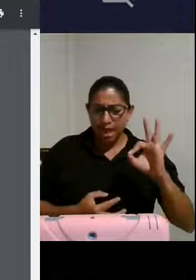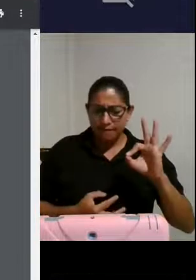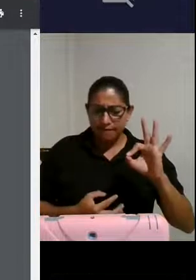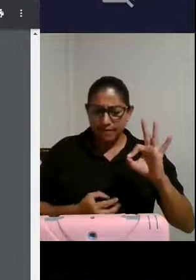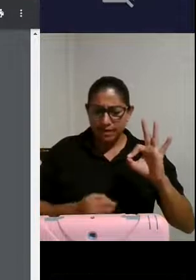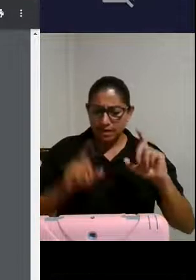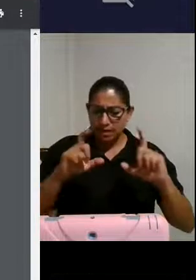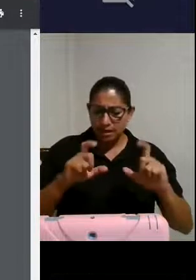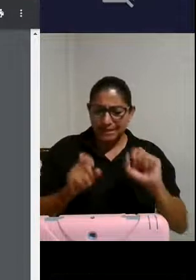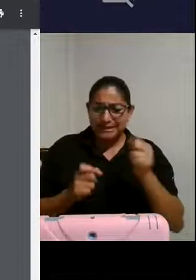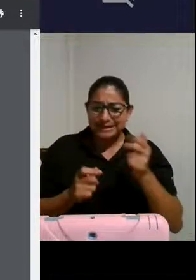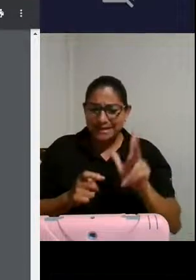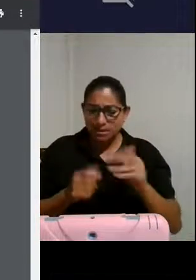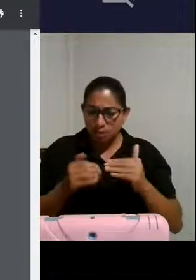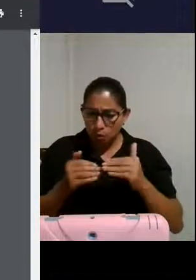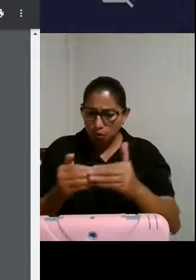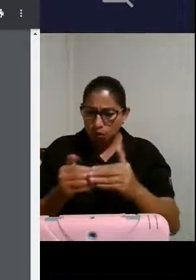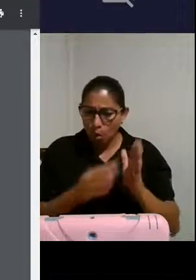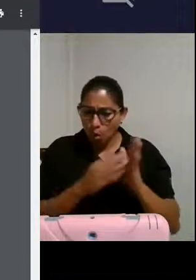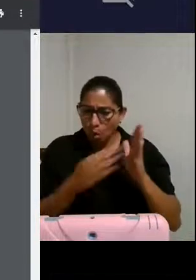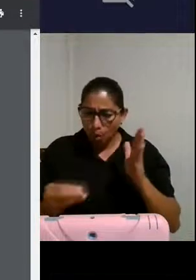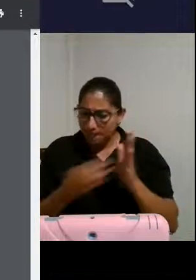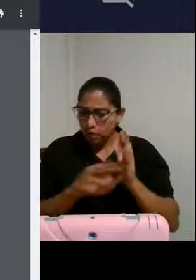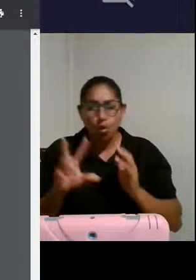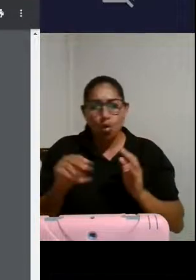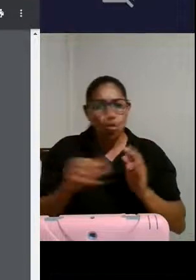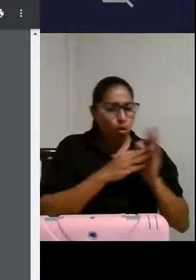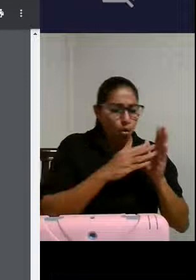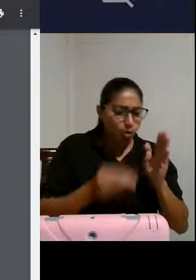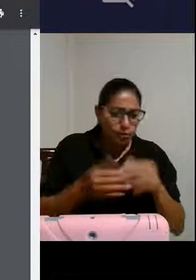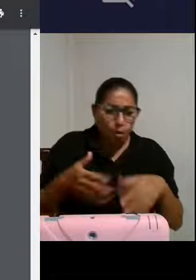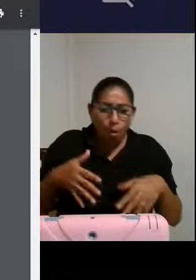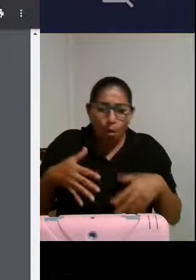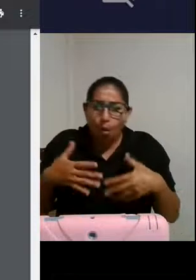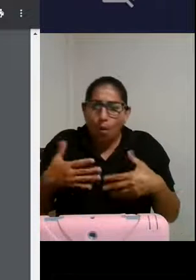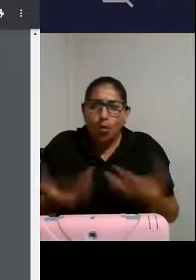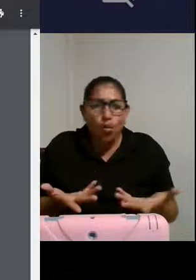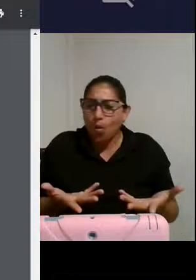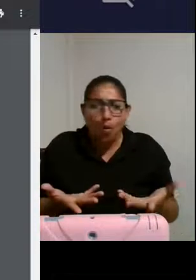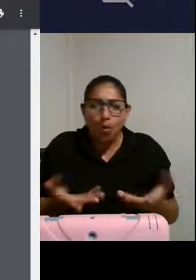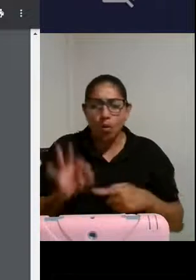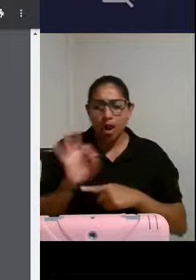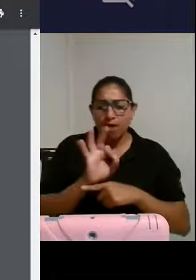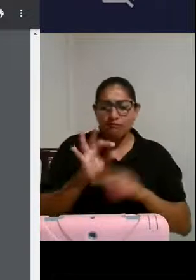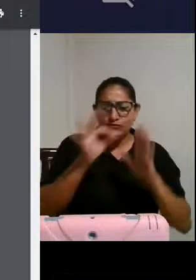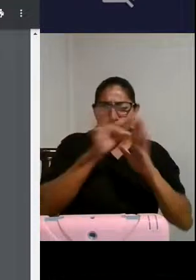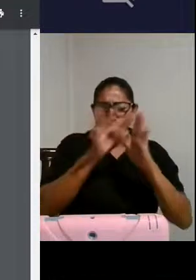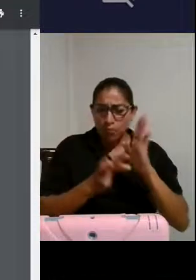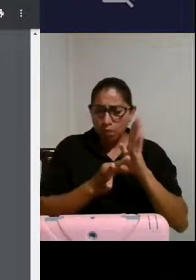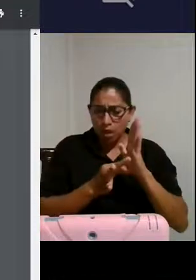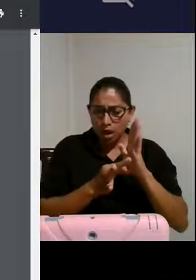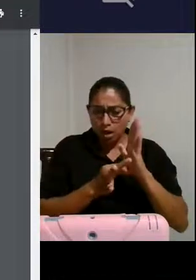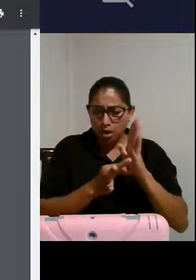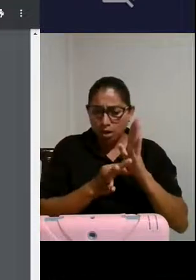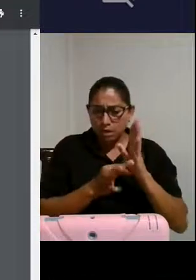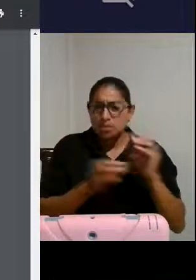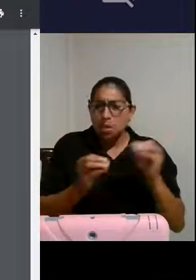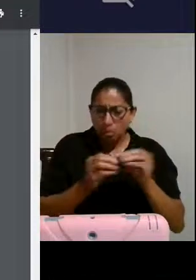menos F12 dividido entre 2 y ya después hacerlo como la fórmula viene, que sería el que es un poco más